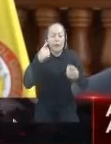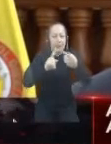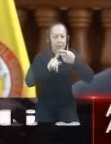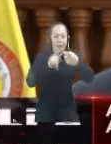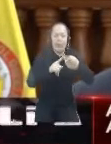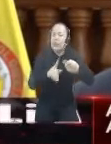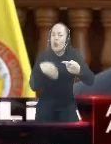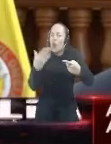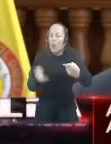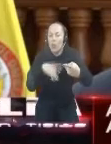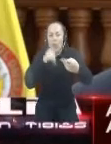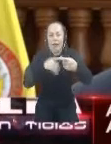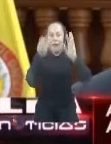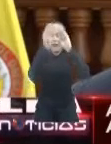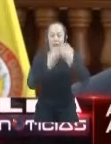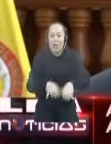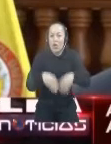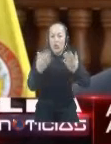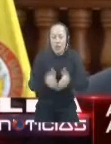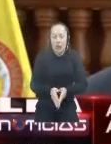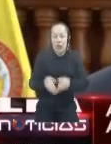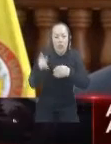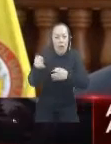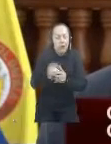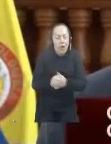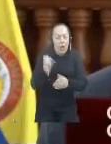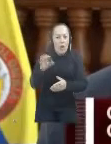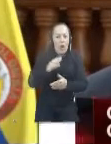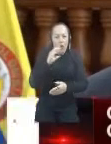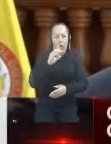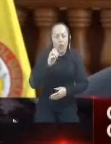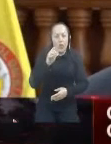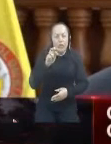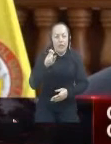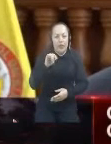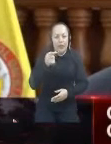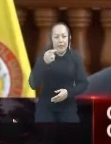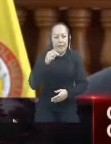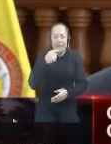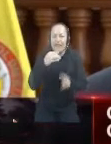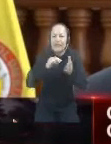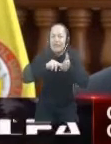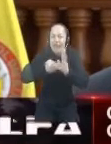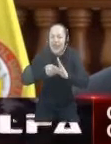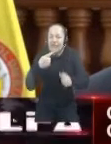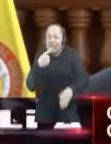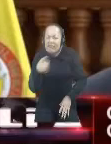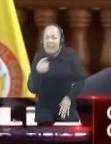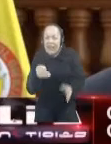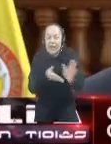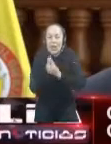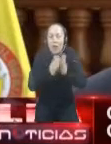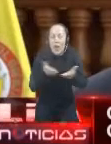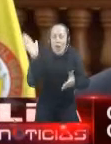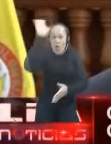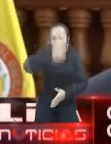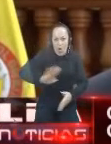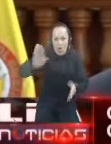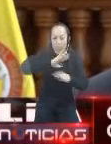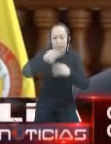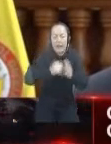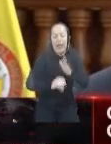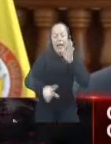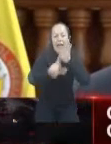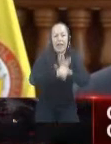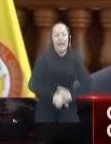El primero tiene que ver con la creación de un fondo de contingencias que se derivó de la salida del Departamento de la Ley